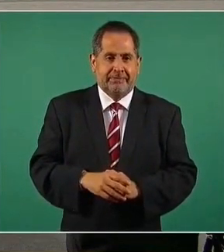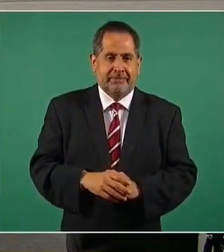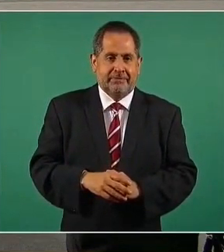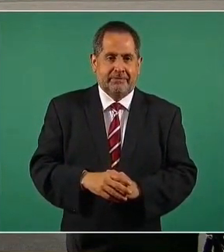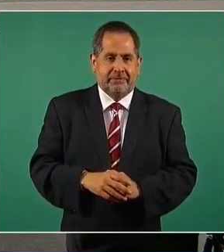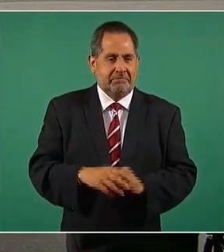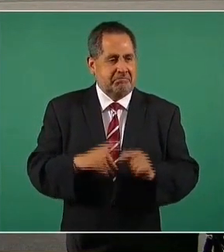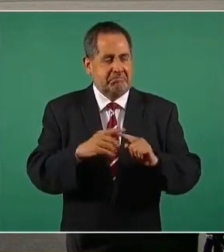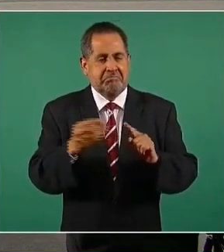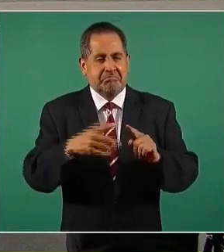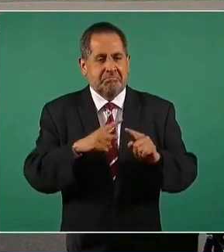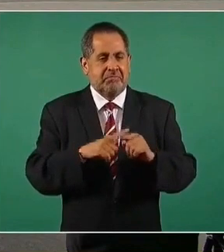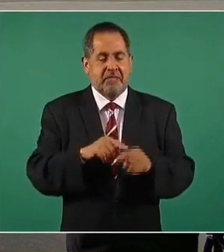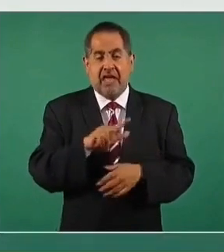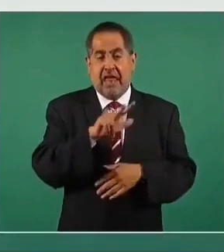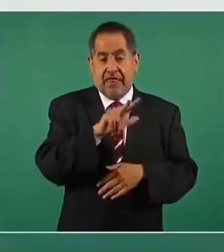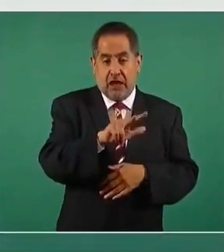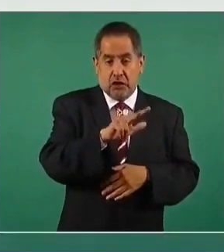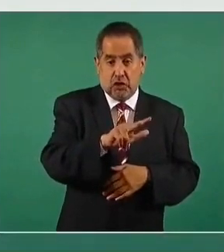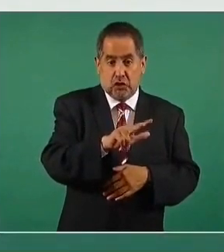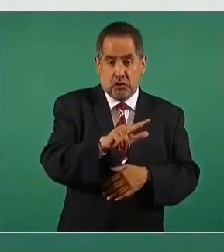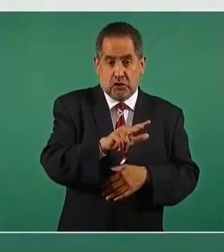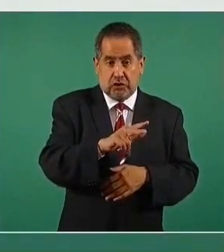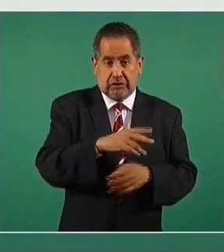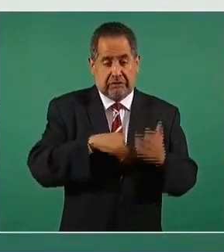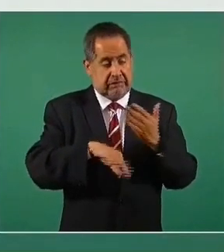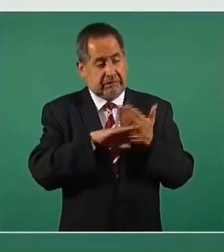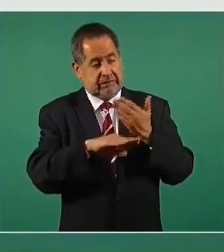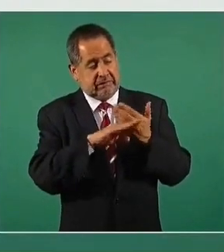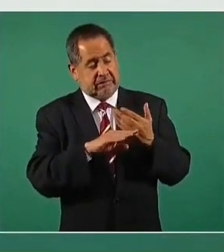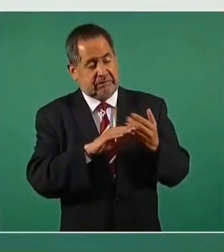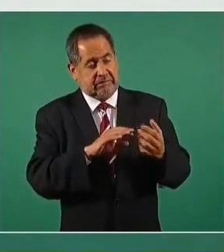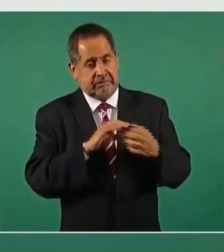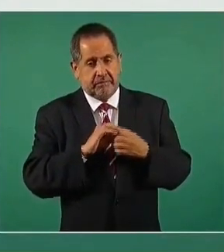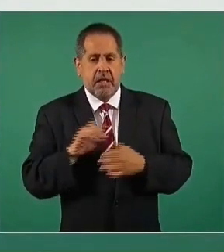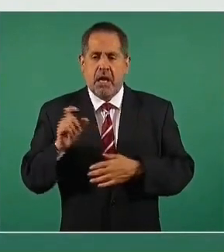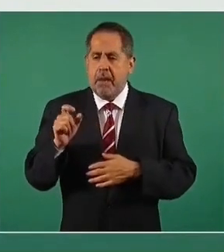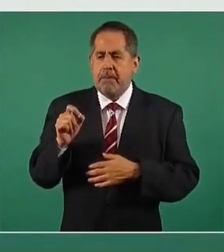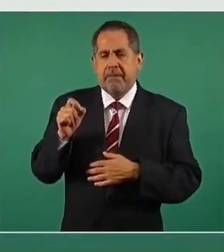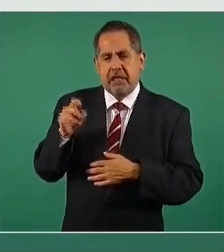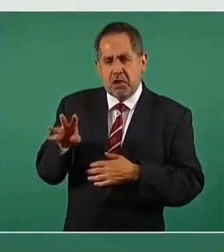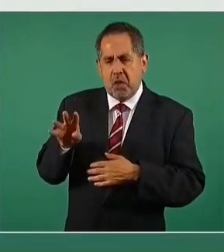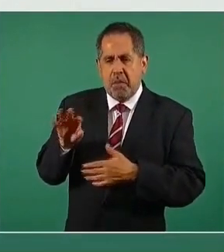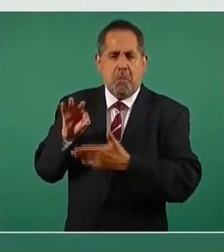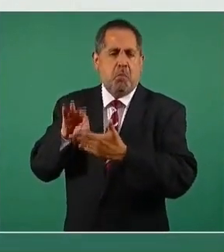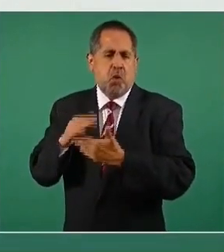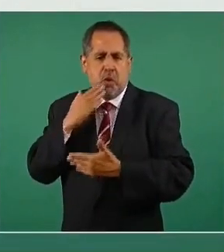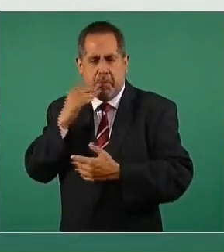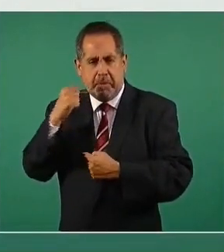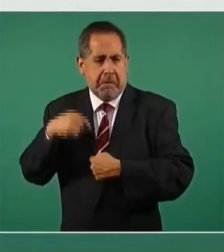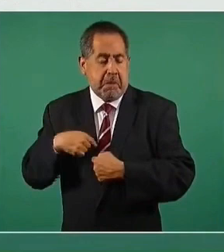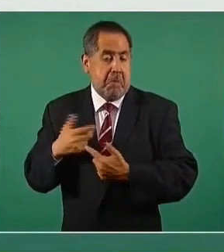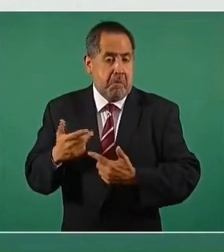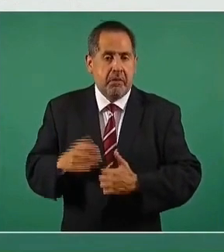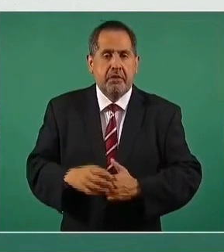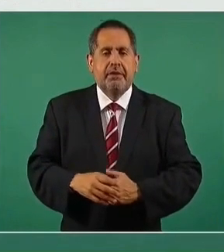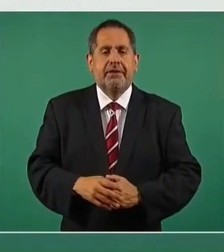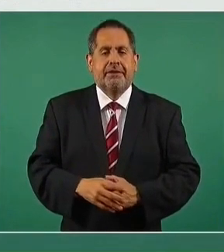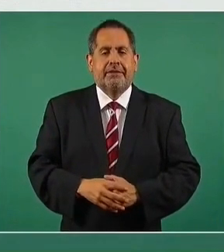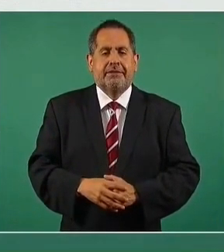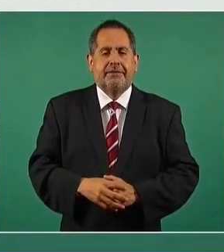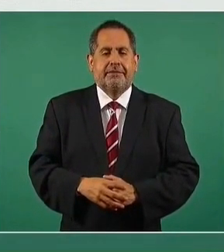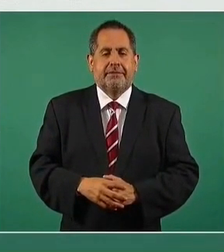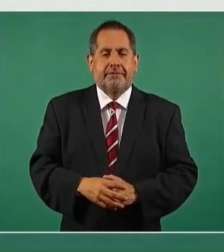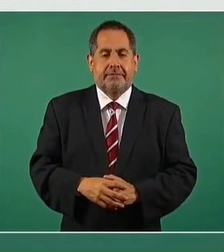De todas maneras, 18 en contra, 29 a favor.